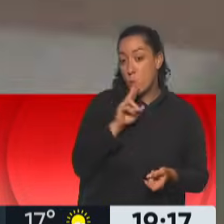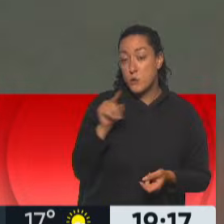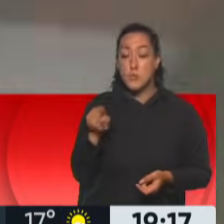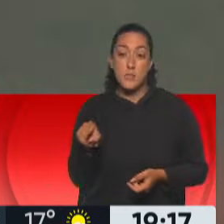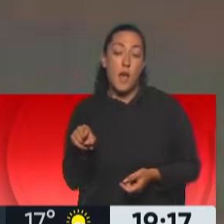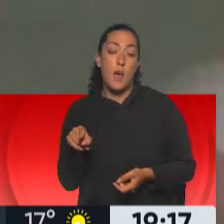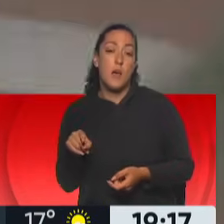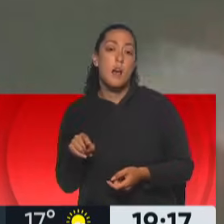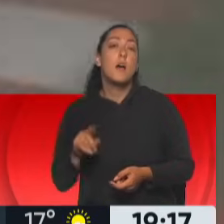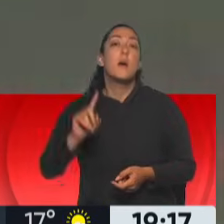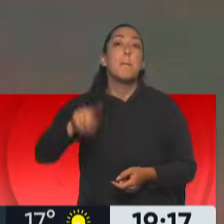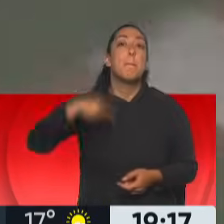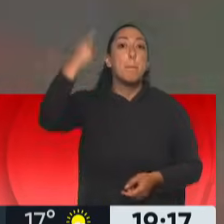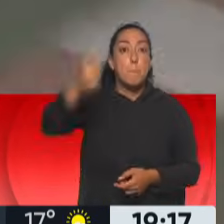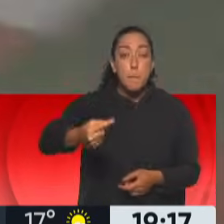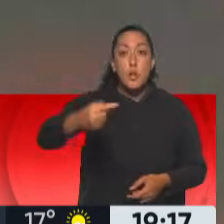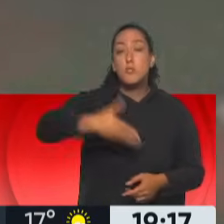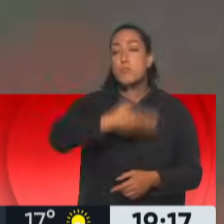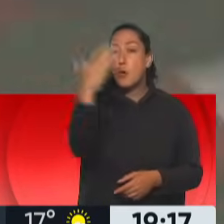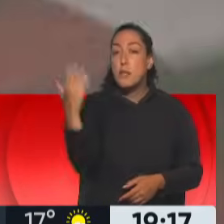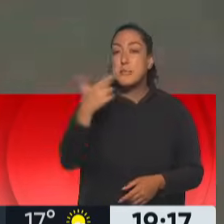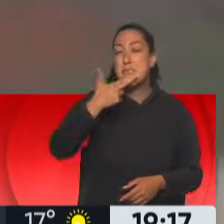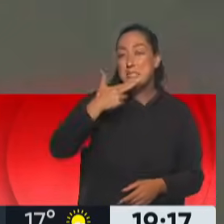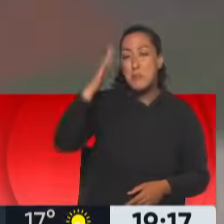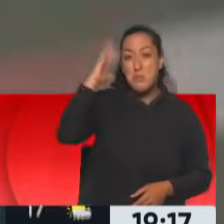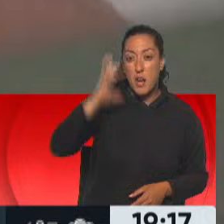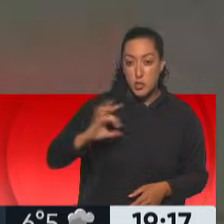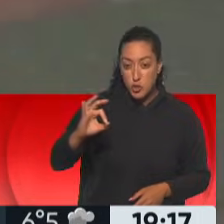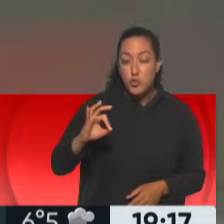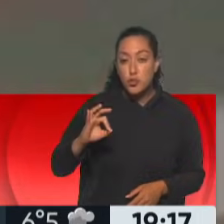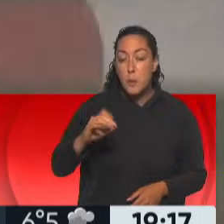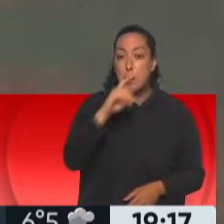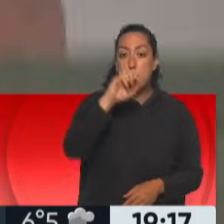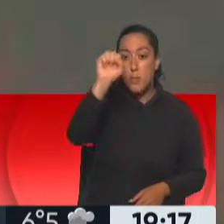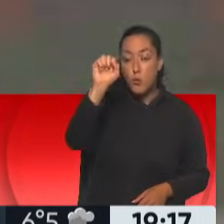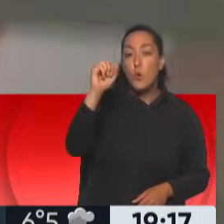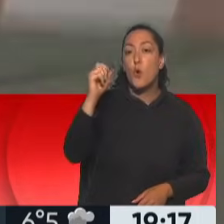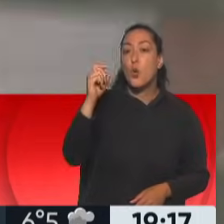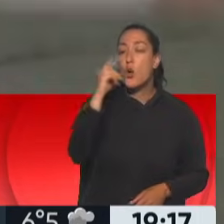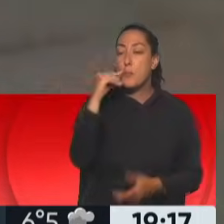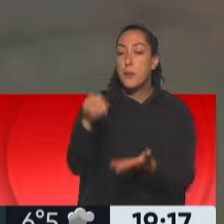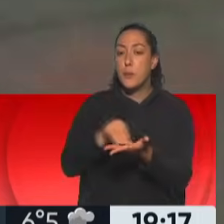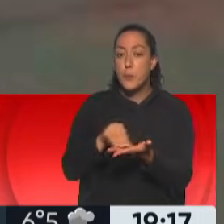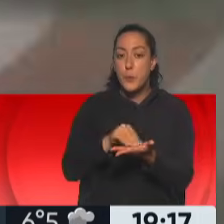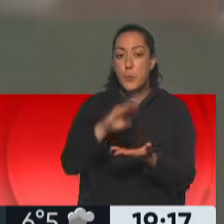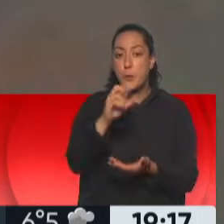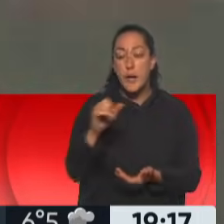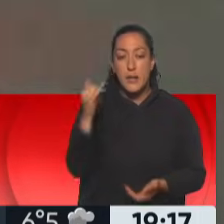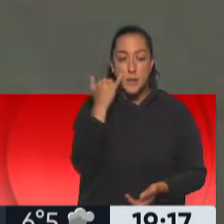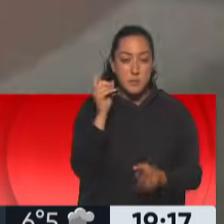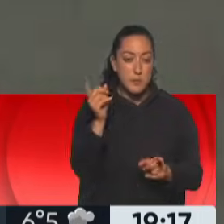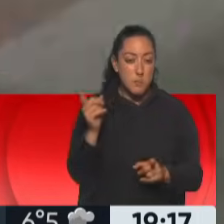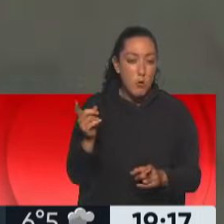La próxima audiencia va a ser el 17 de marzo. Maduro contrató, como decimos, como abogado a Barry Pollack, el mismo que